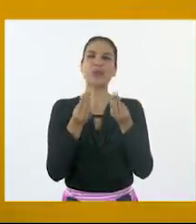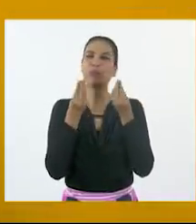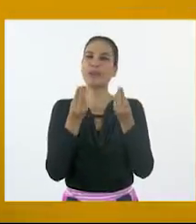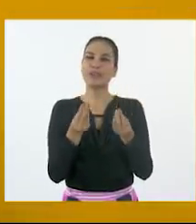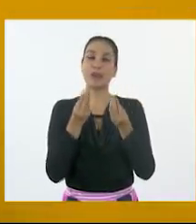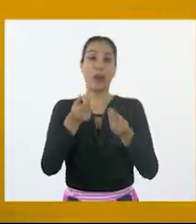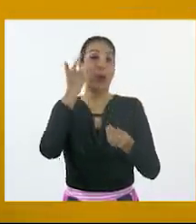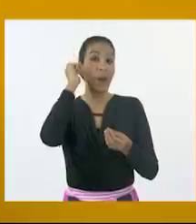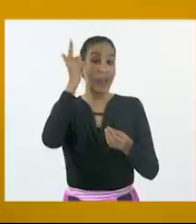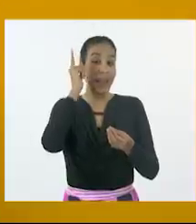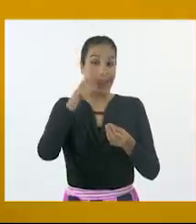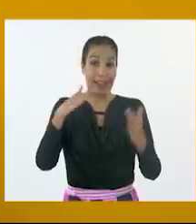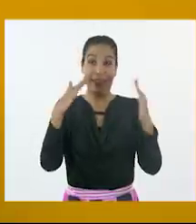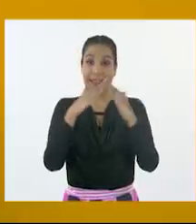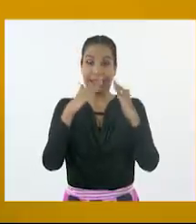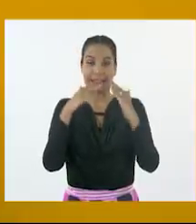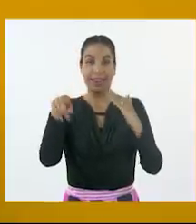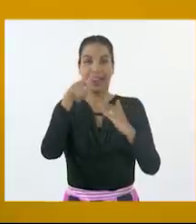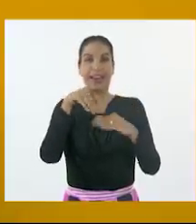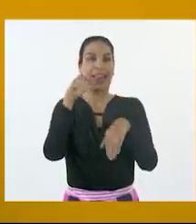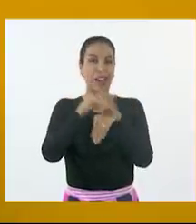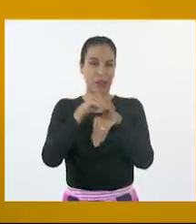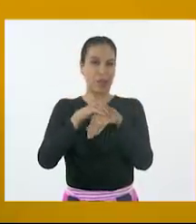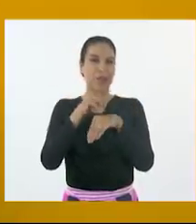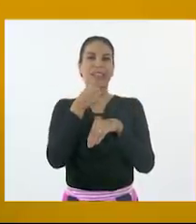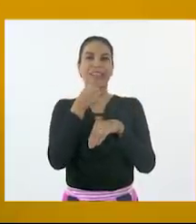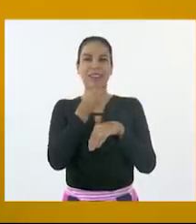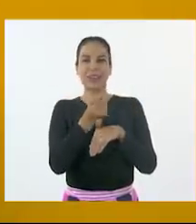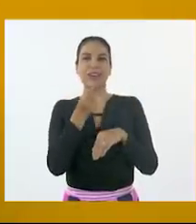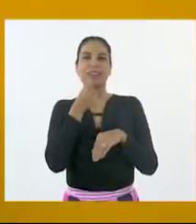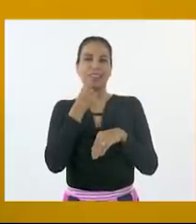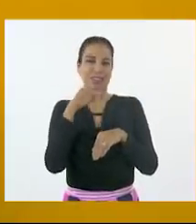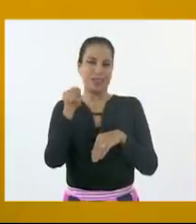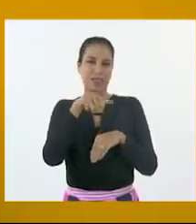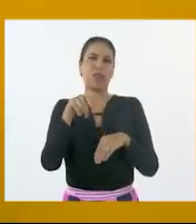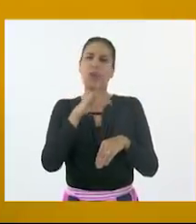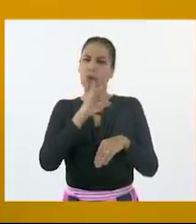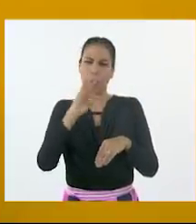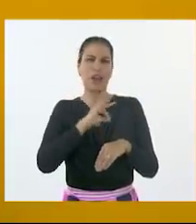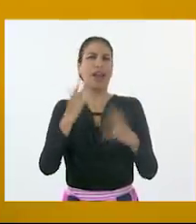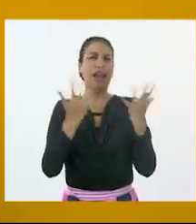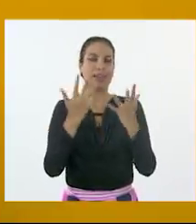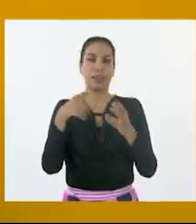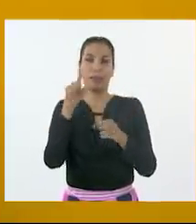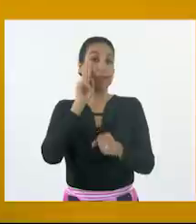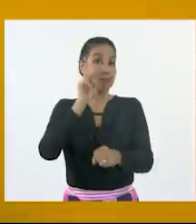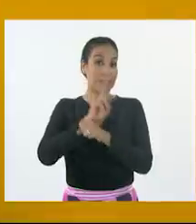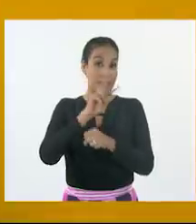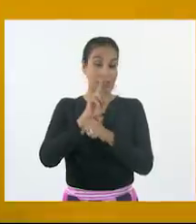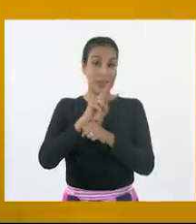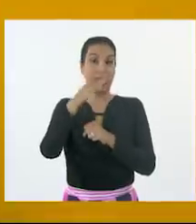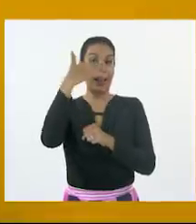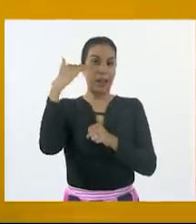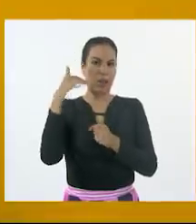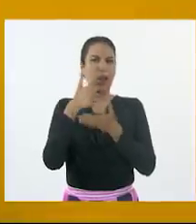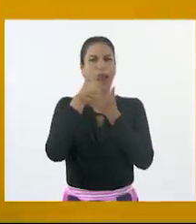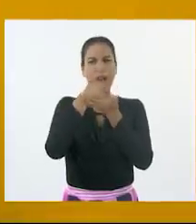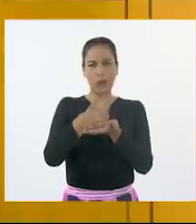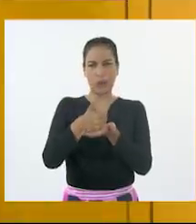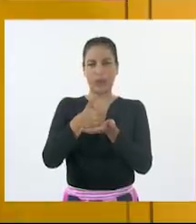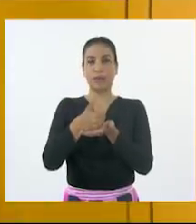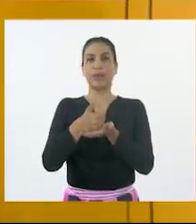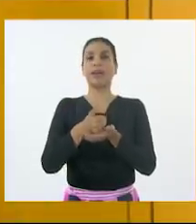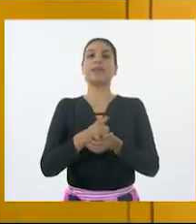muchísimo. Ojalá que ahí en casita nuestras amigas y amigos se animen a hacerlo. Eso sí, bajo la supervisión de un adulto que los